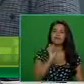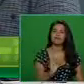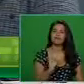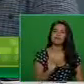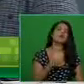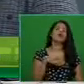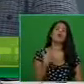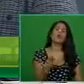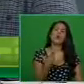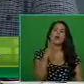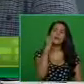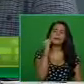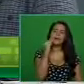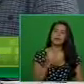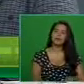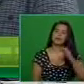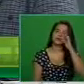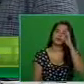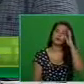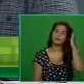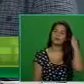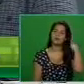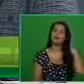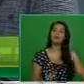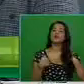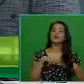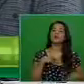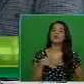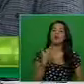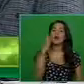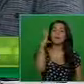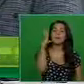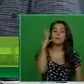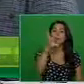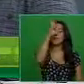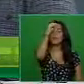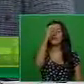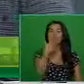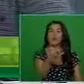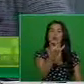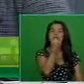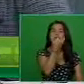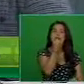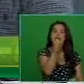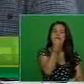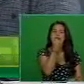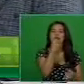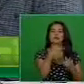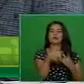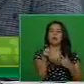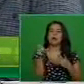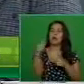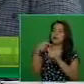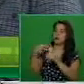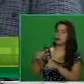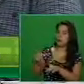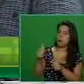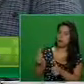cuáles han sido esas experiencias, ¿no? Porque podemos aprender de los aciertos y más aún de los errores que otros países han